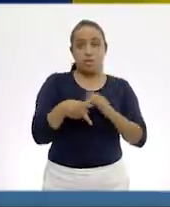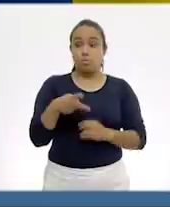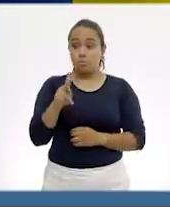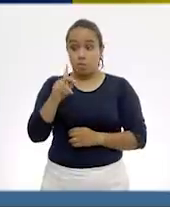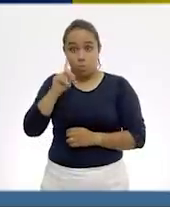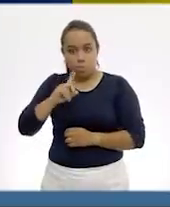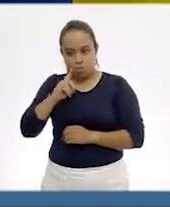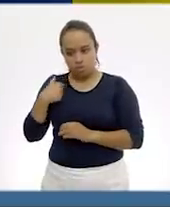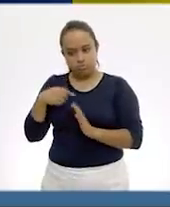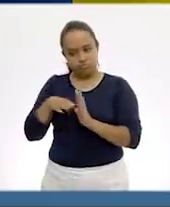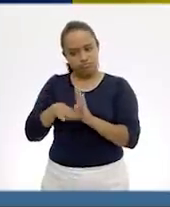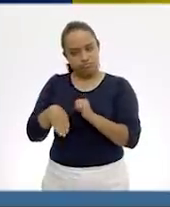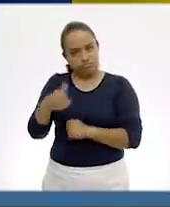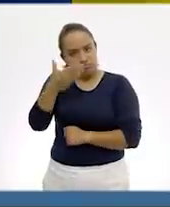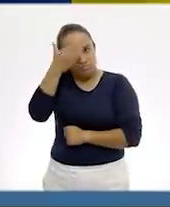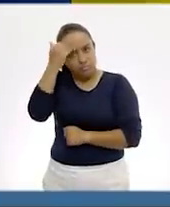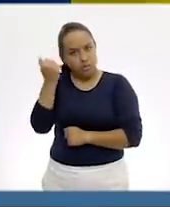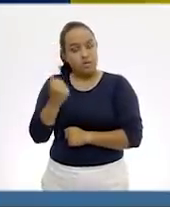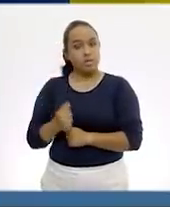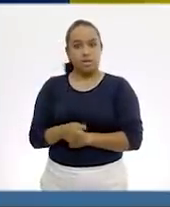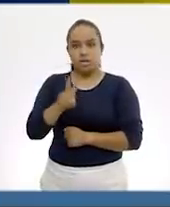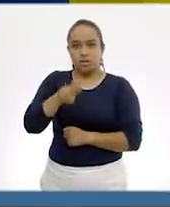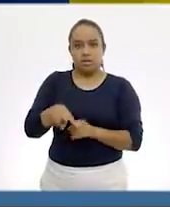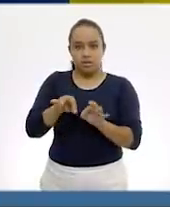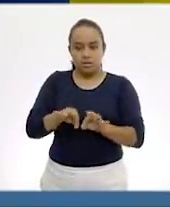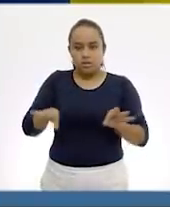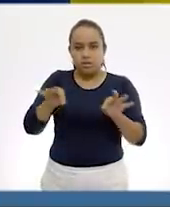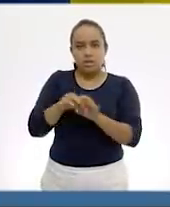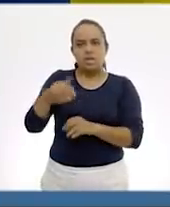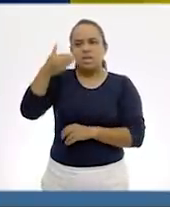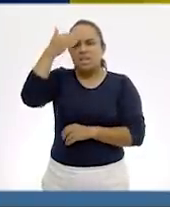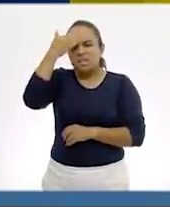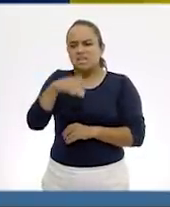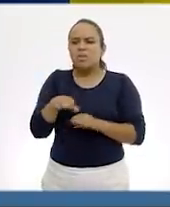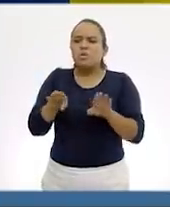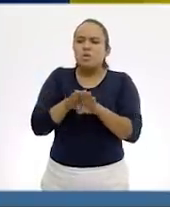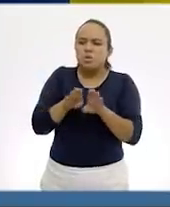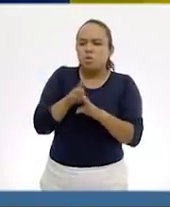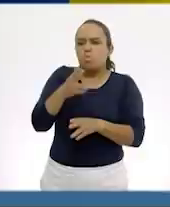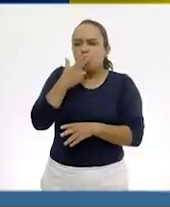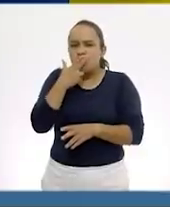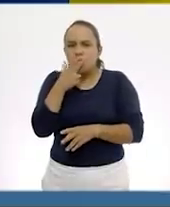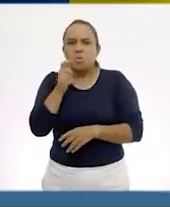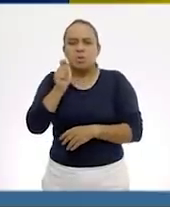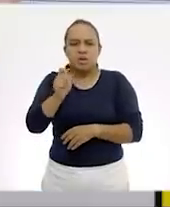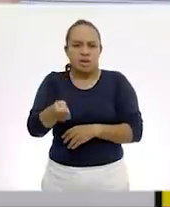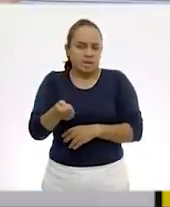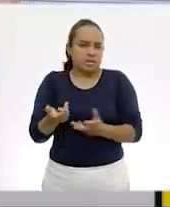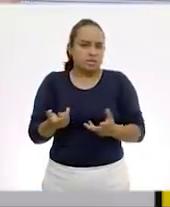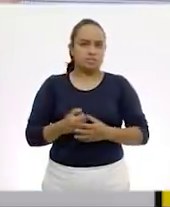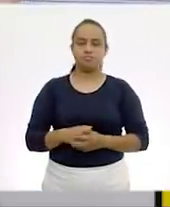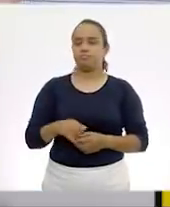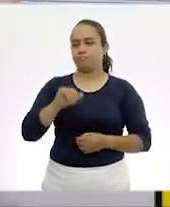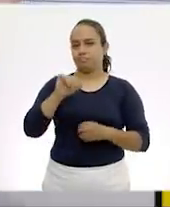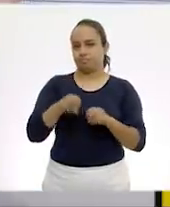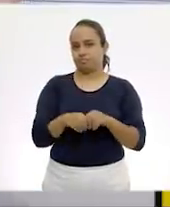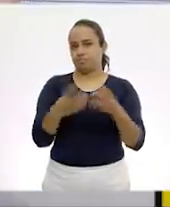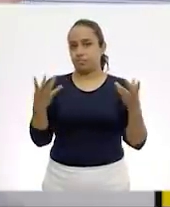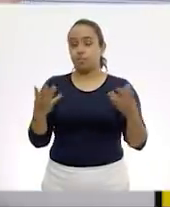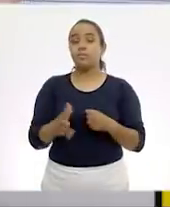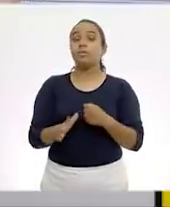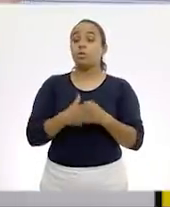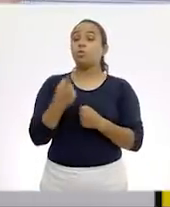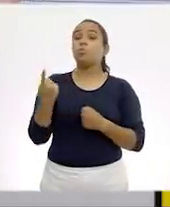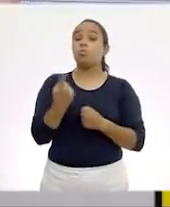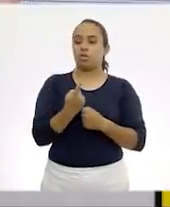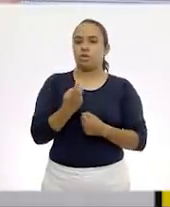mujeres. Pienso que es necesario que todos sepamos cómo funcionan unos y otros. Claro, porque